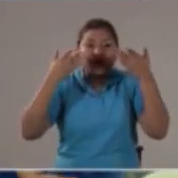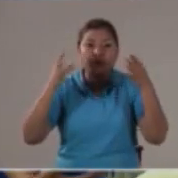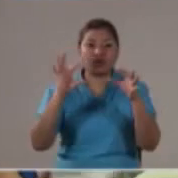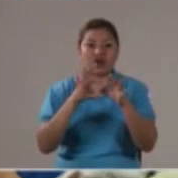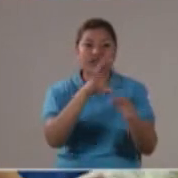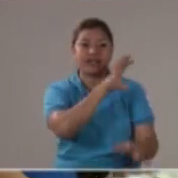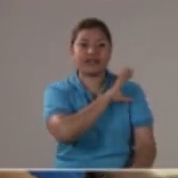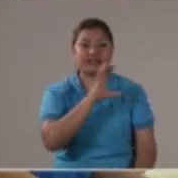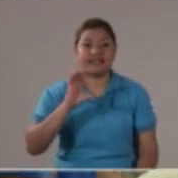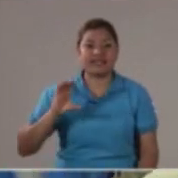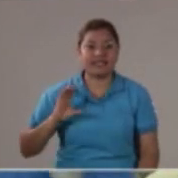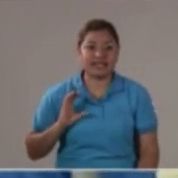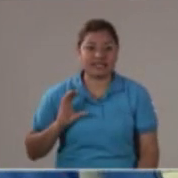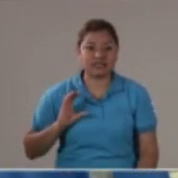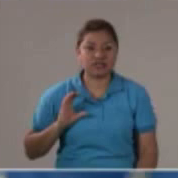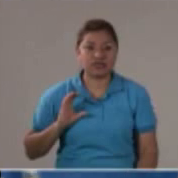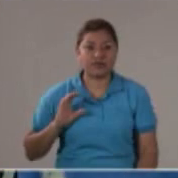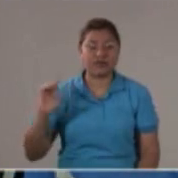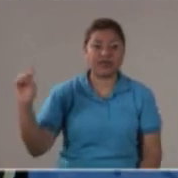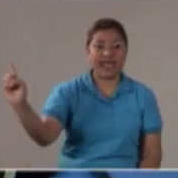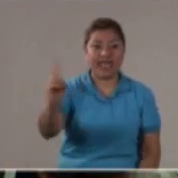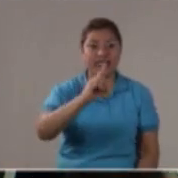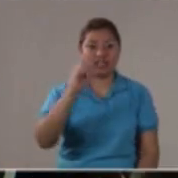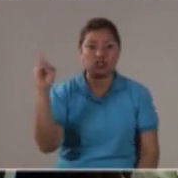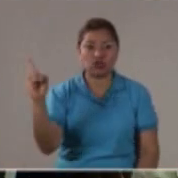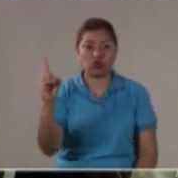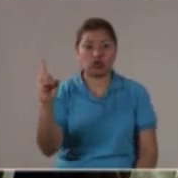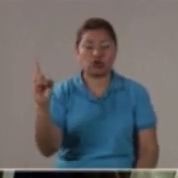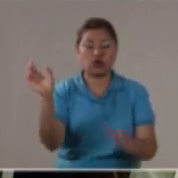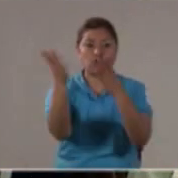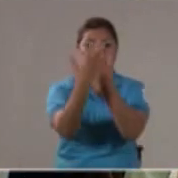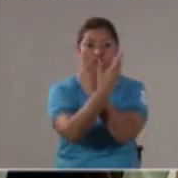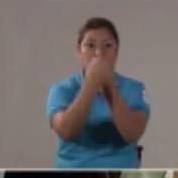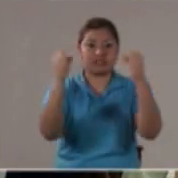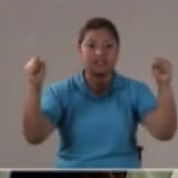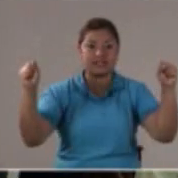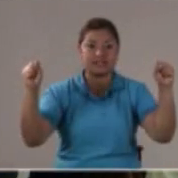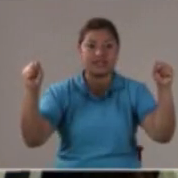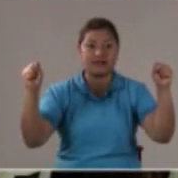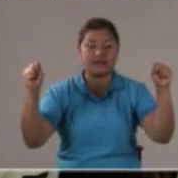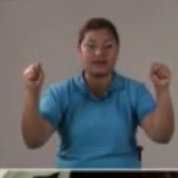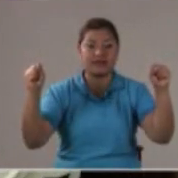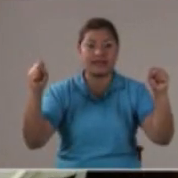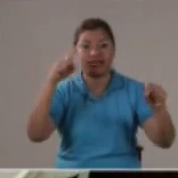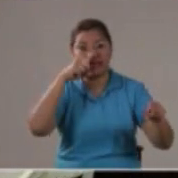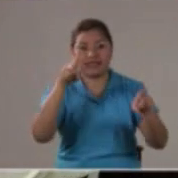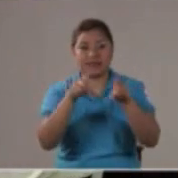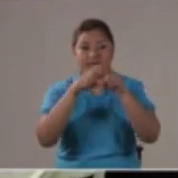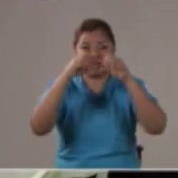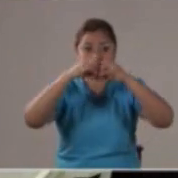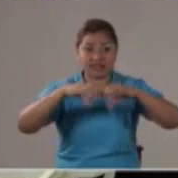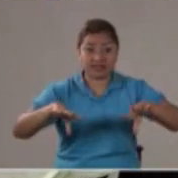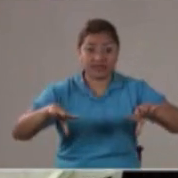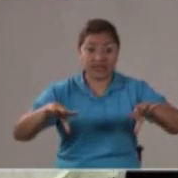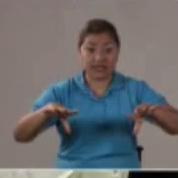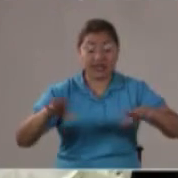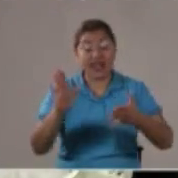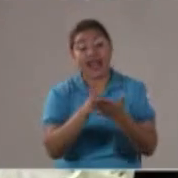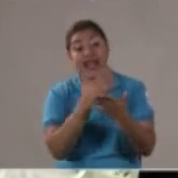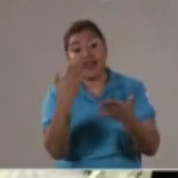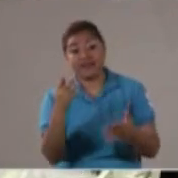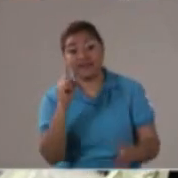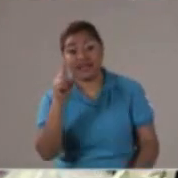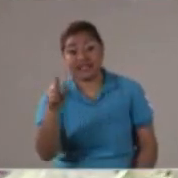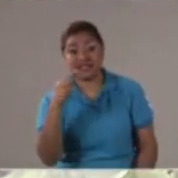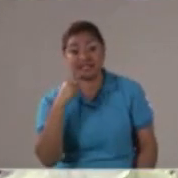Cristo en todos los que se salvan y aún en los que se pierden. Porque así dice la Biblia, ¿o no dice así la